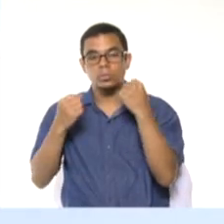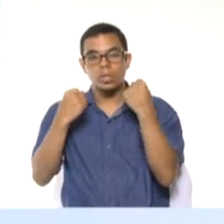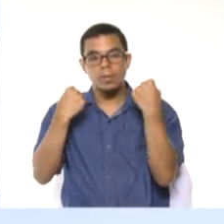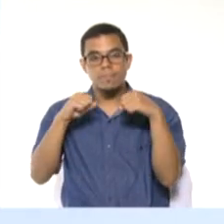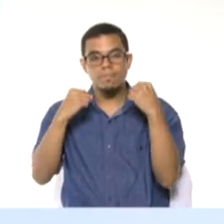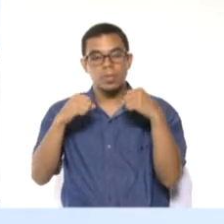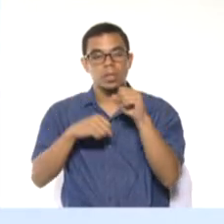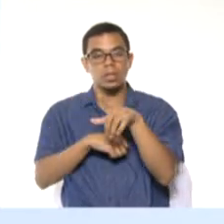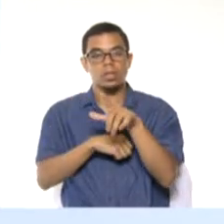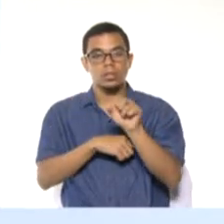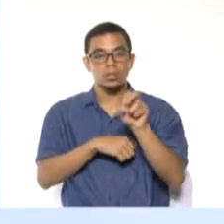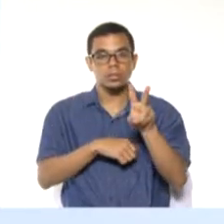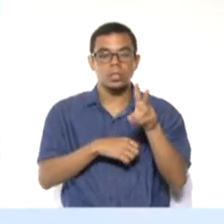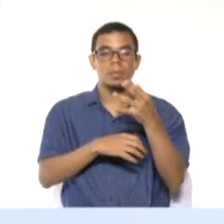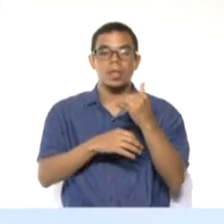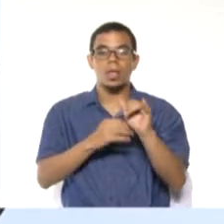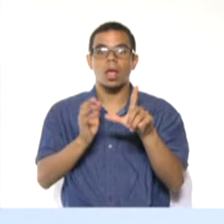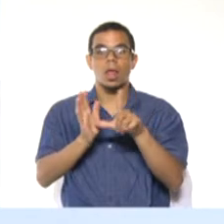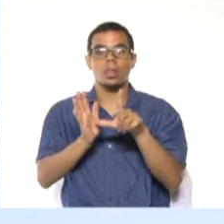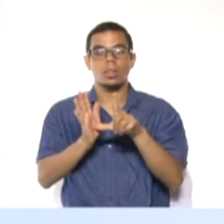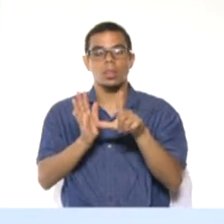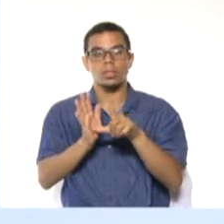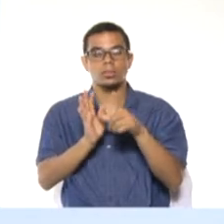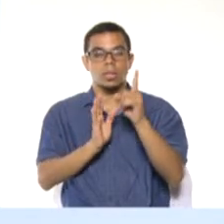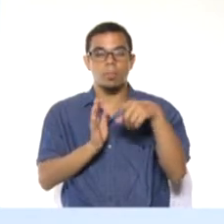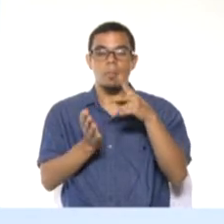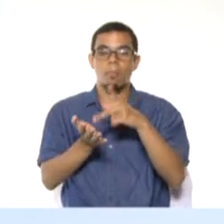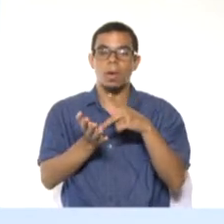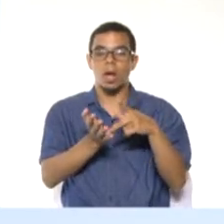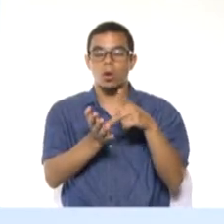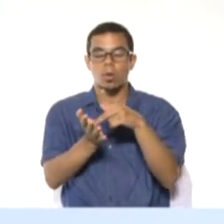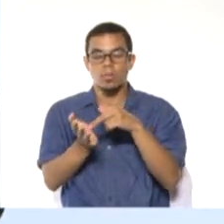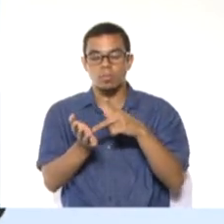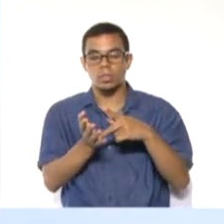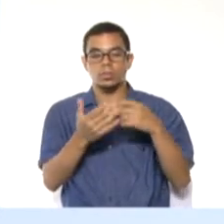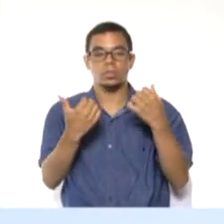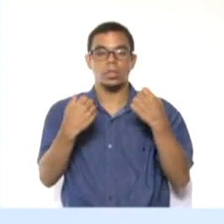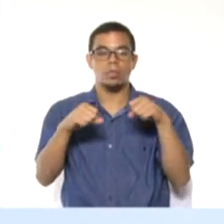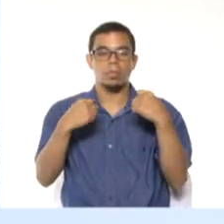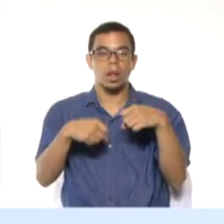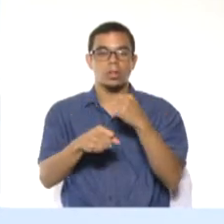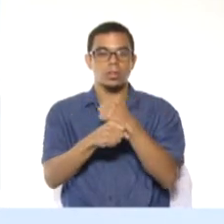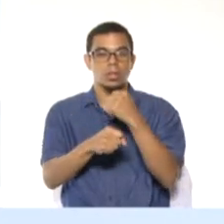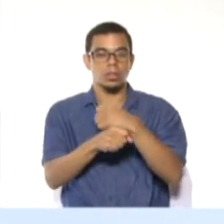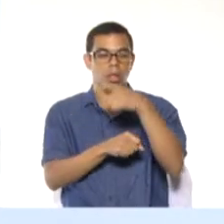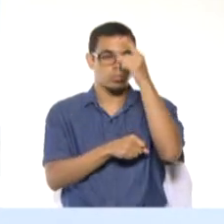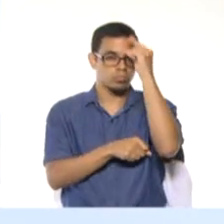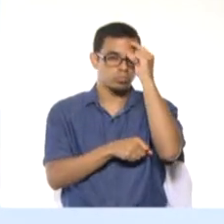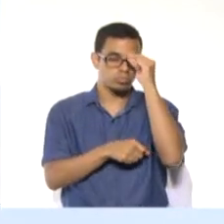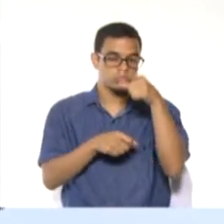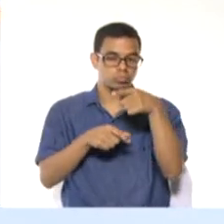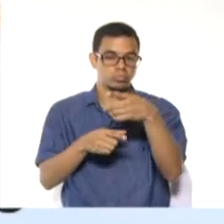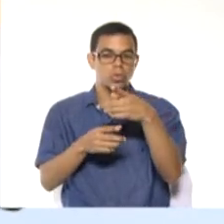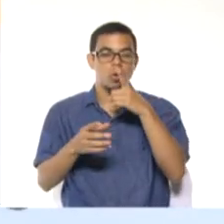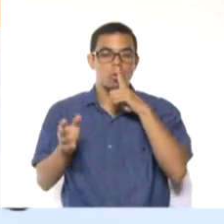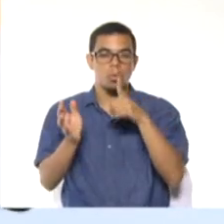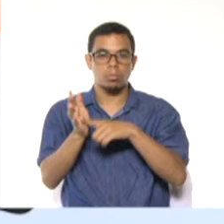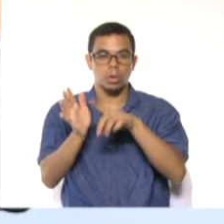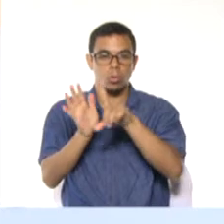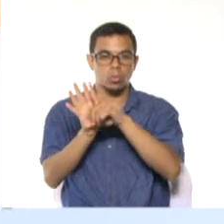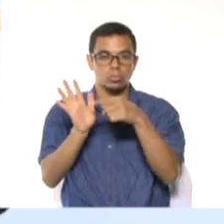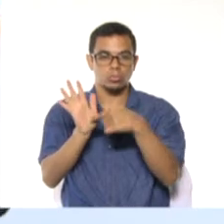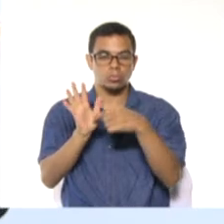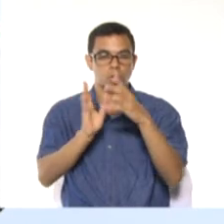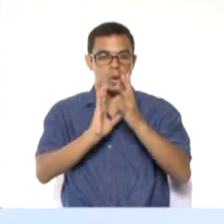con deficiencias auditivas que se encuentran en el liceo, pero también para los participantes en los talleres de educación laboral. Hoy vamos a